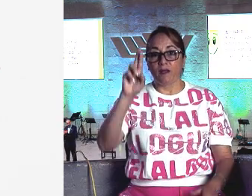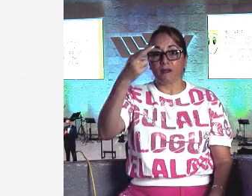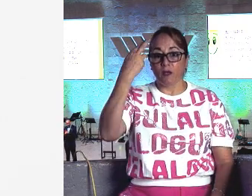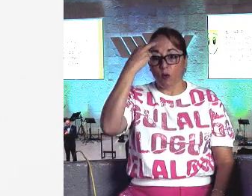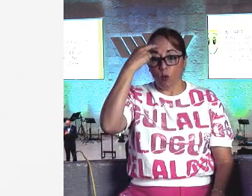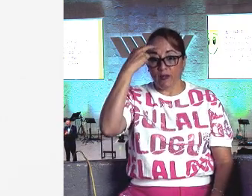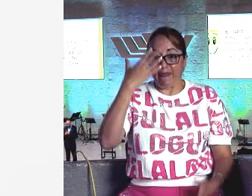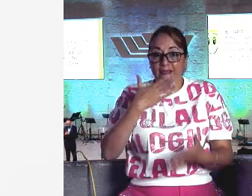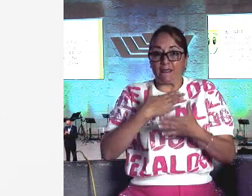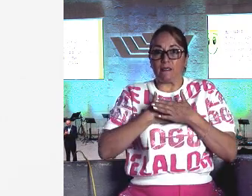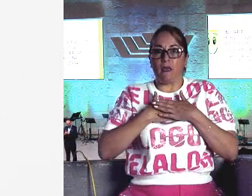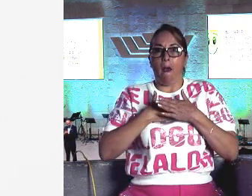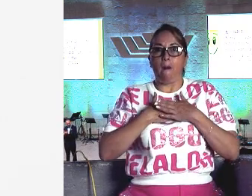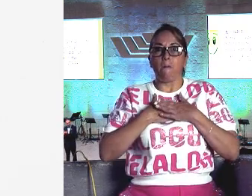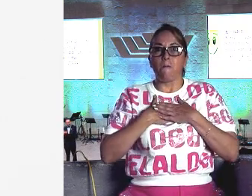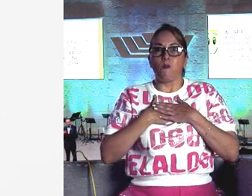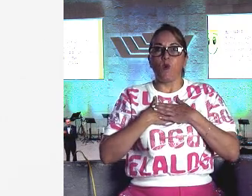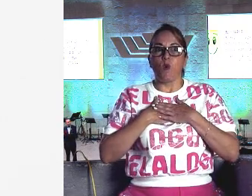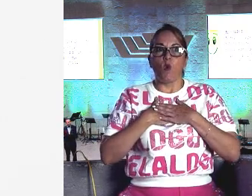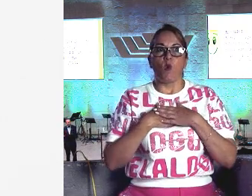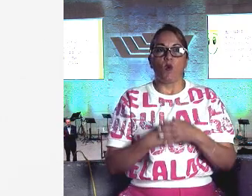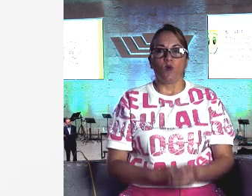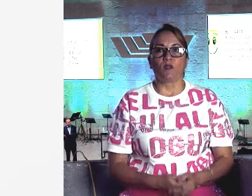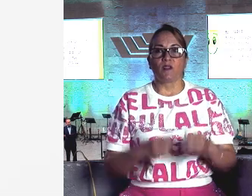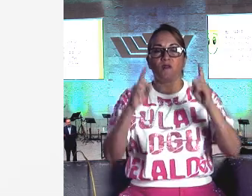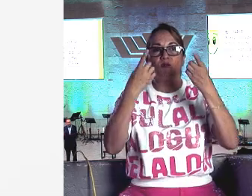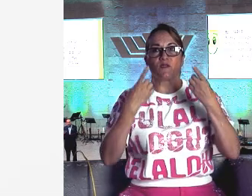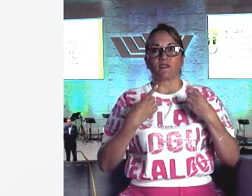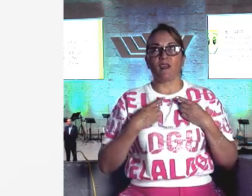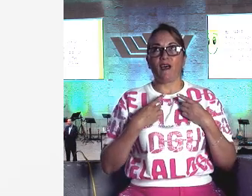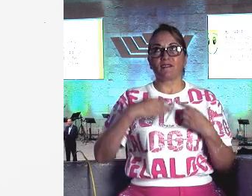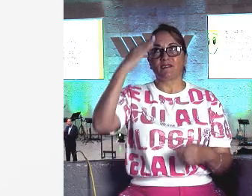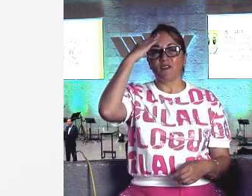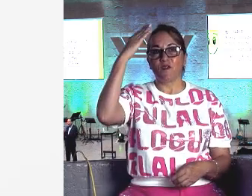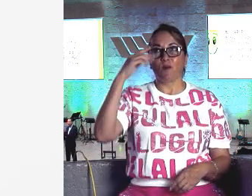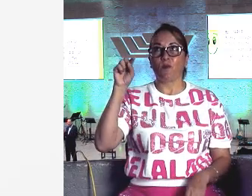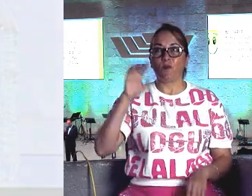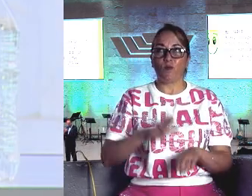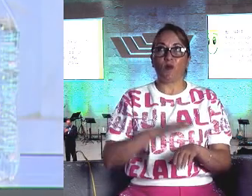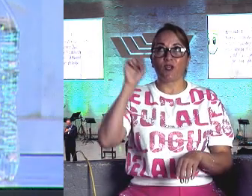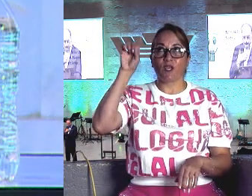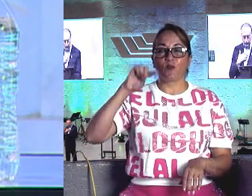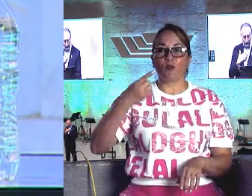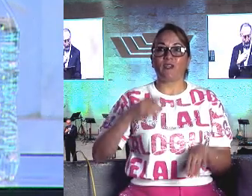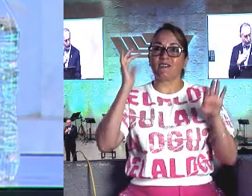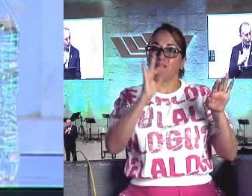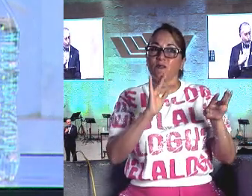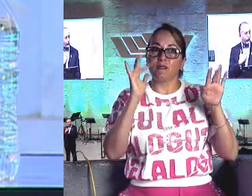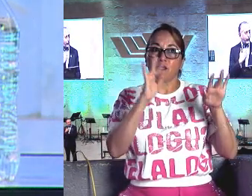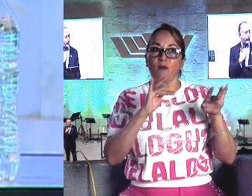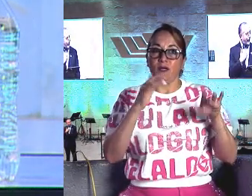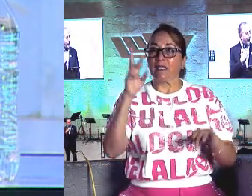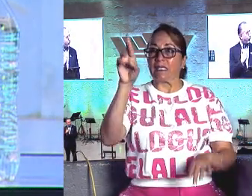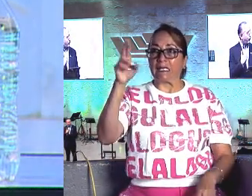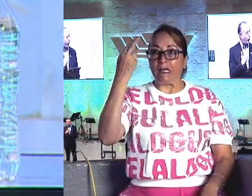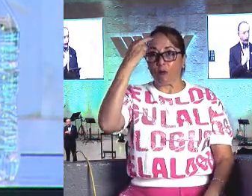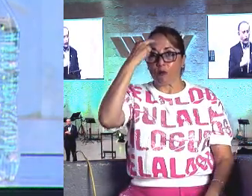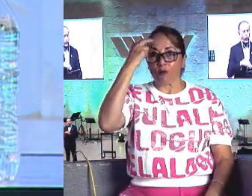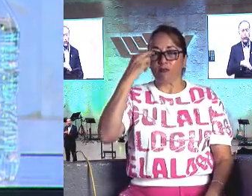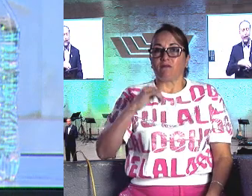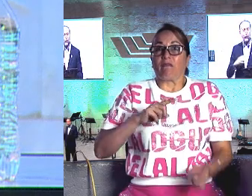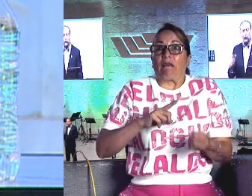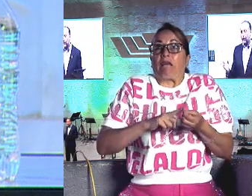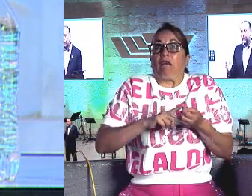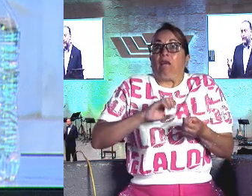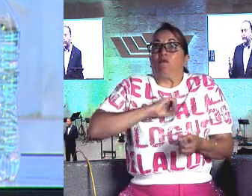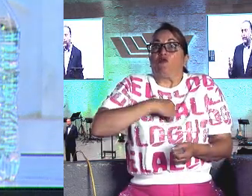inagotable, porque tú eres misericordioso. Cada vez que David se enfrenta con Dios, reconoce quién soy, no me